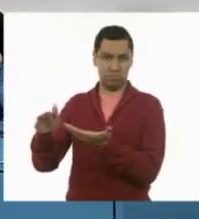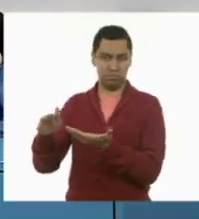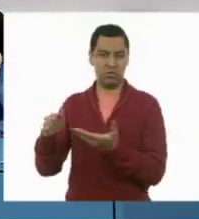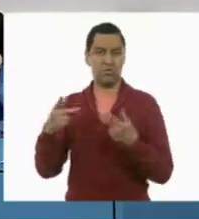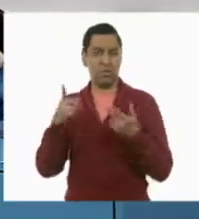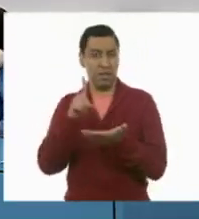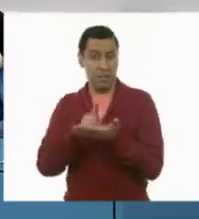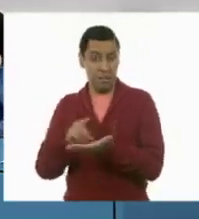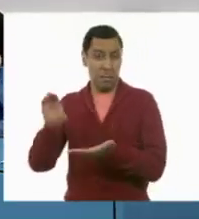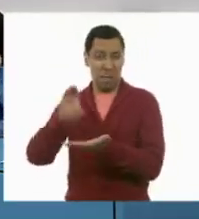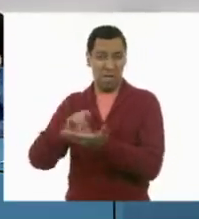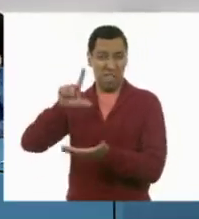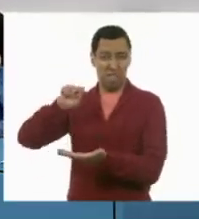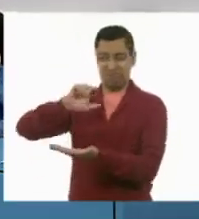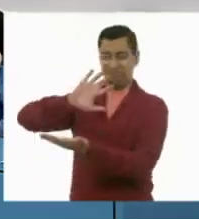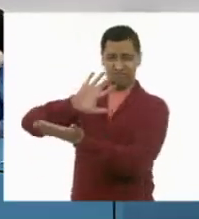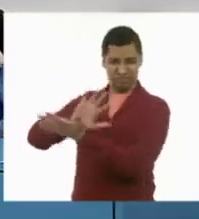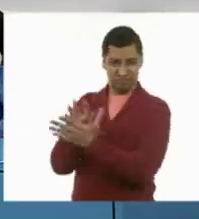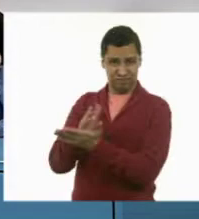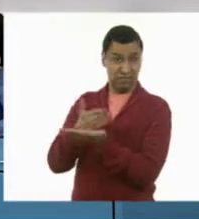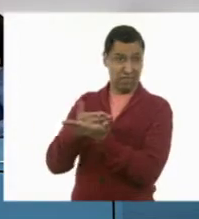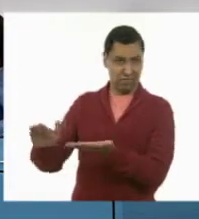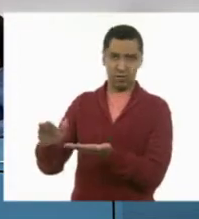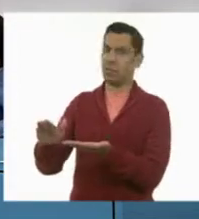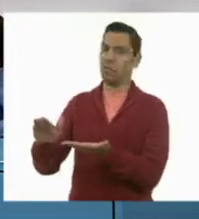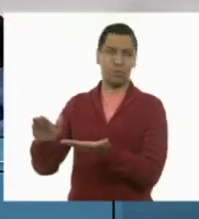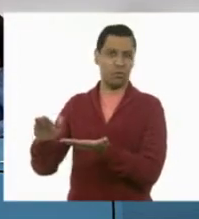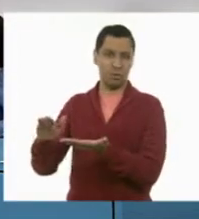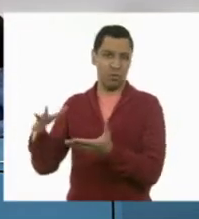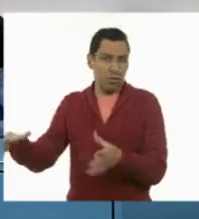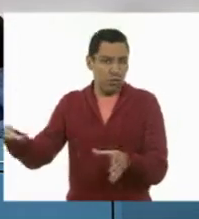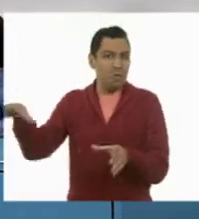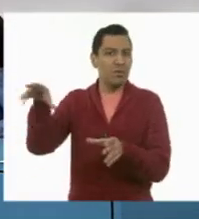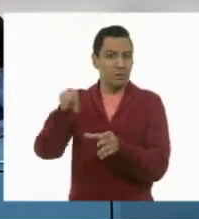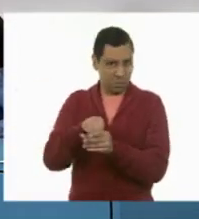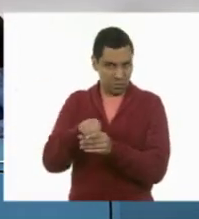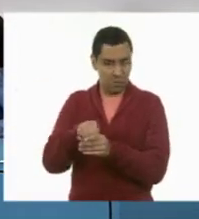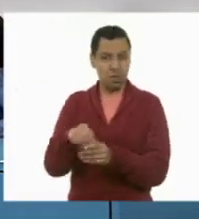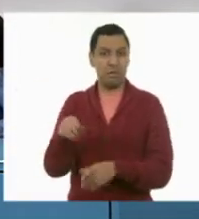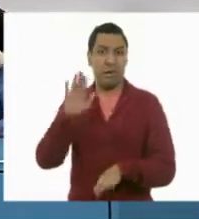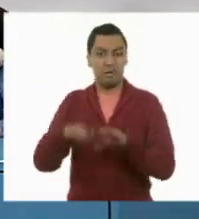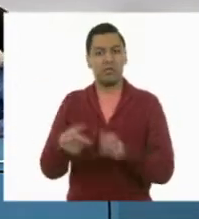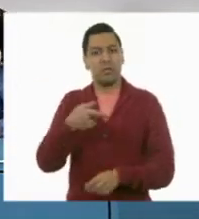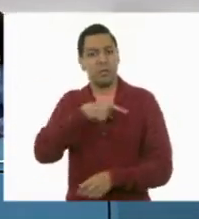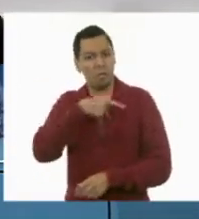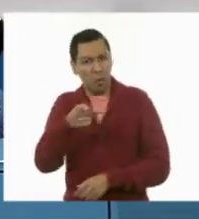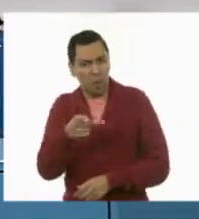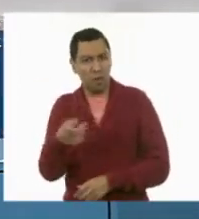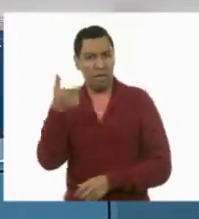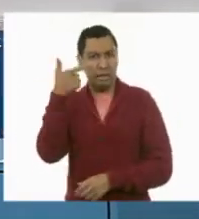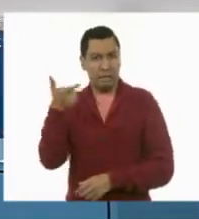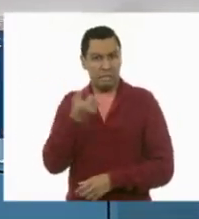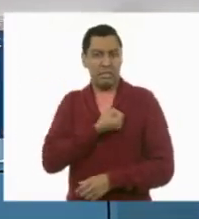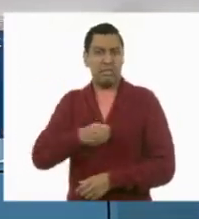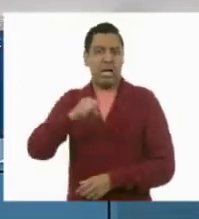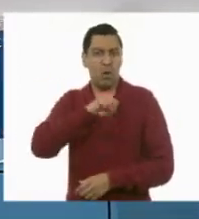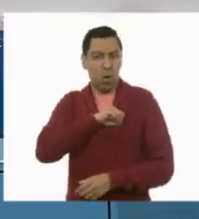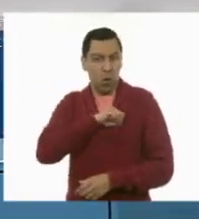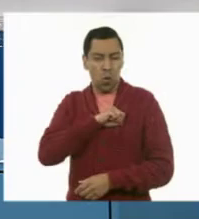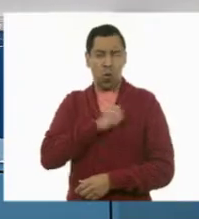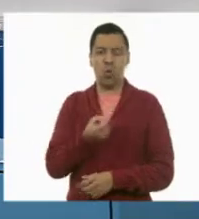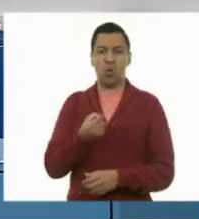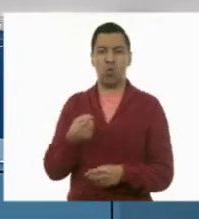esa discriminación ni ser excluido por su condición económica, física, de salud,